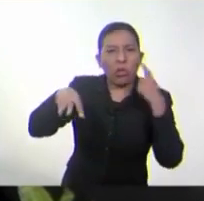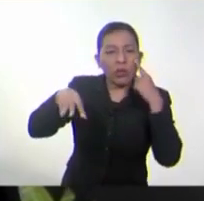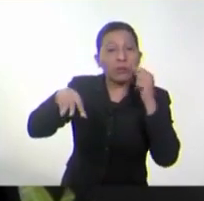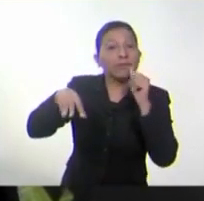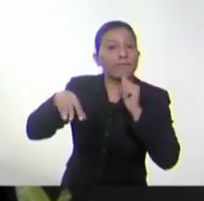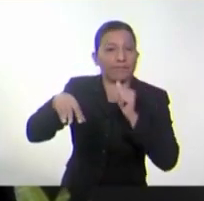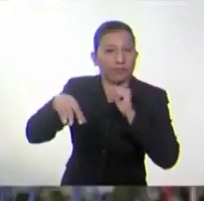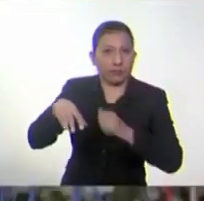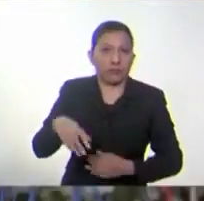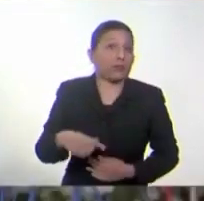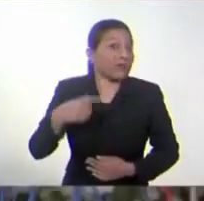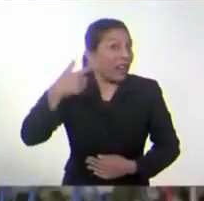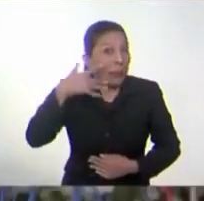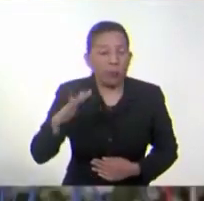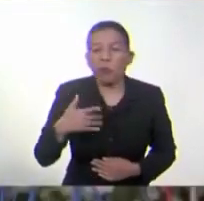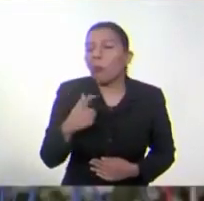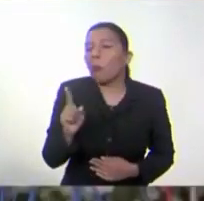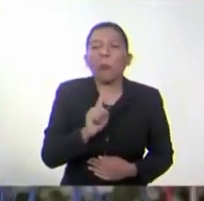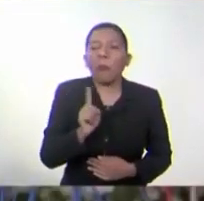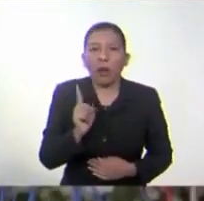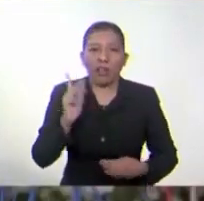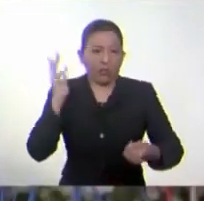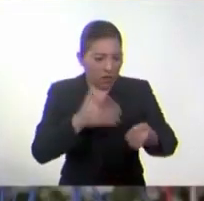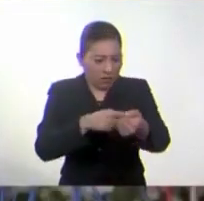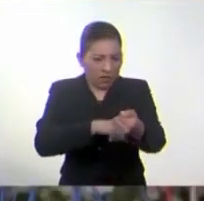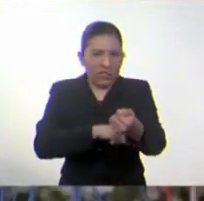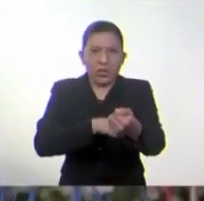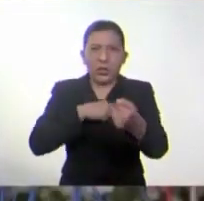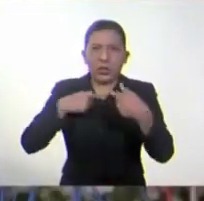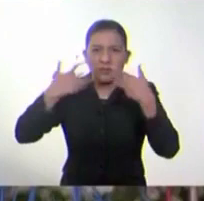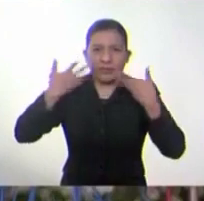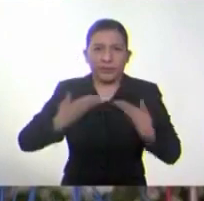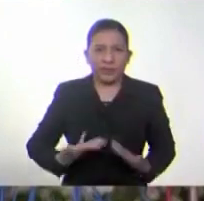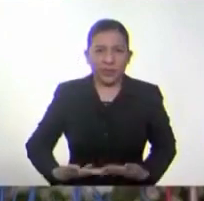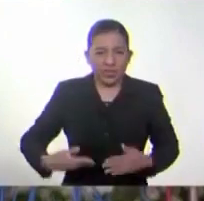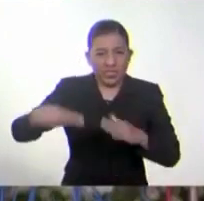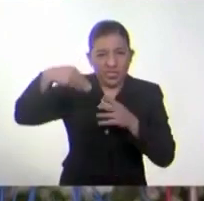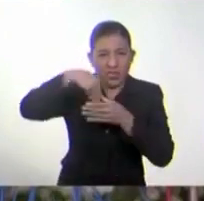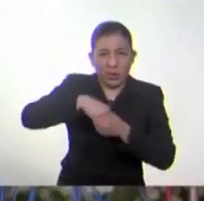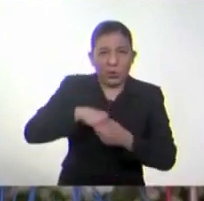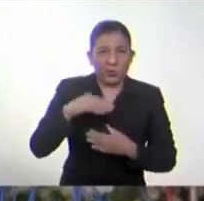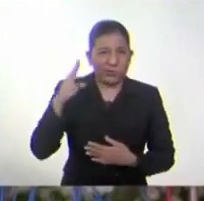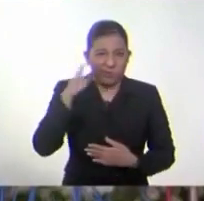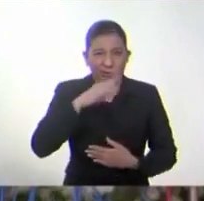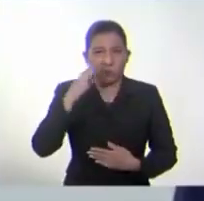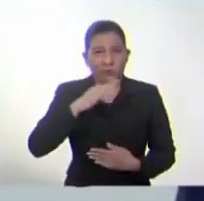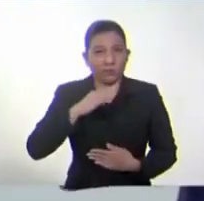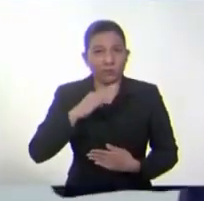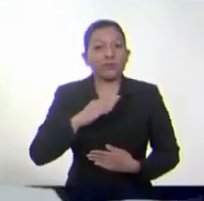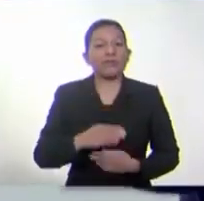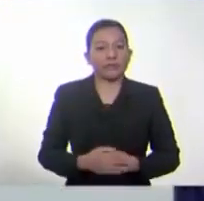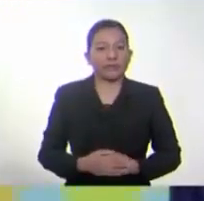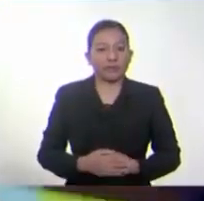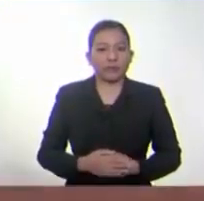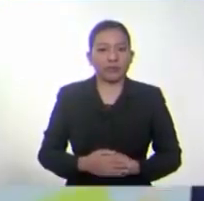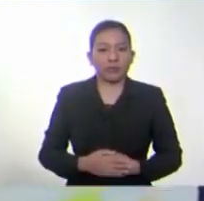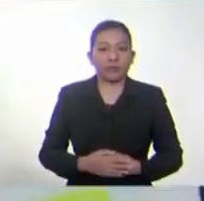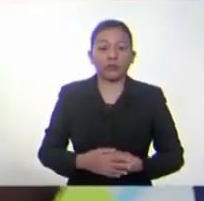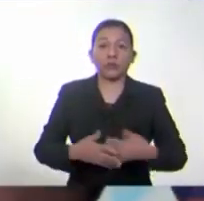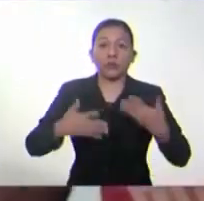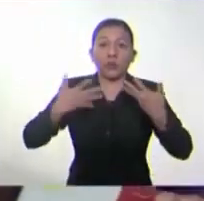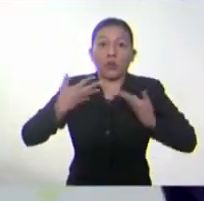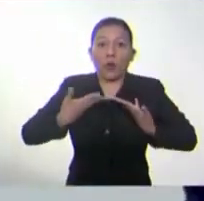el organismo. Muy bien, cada uno de los órganos de nuestro cuerpo tiene un diseño